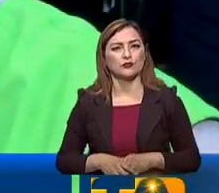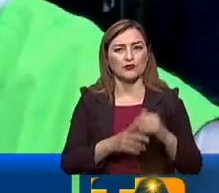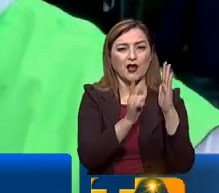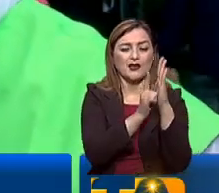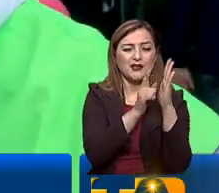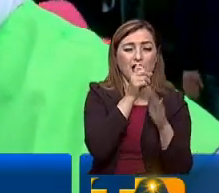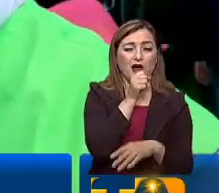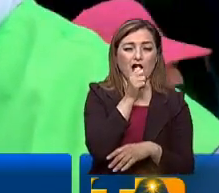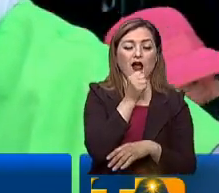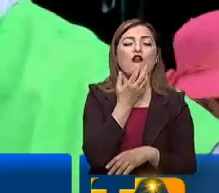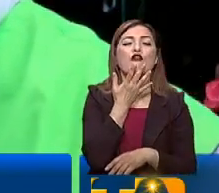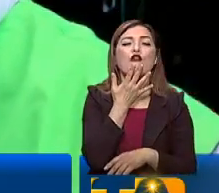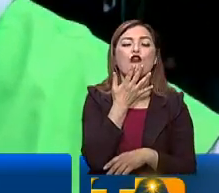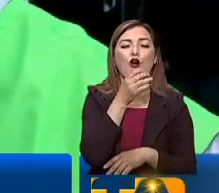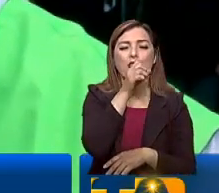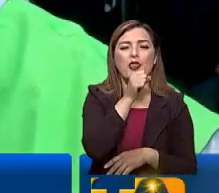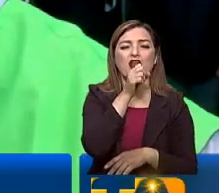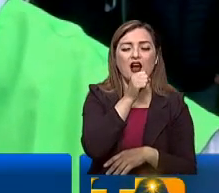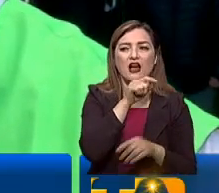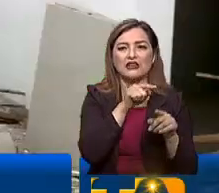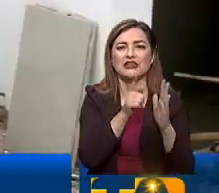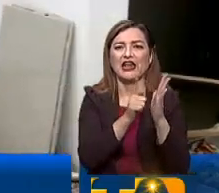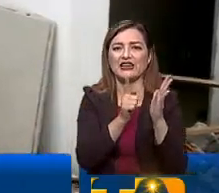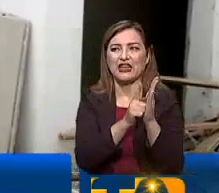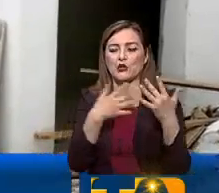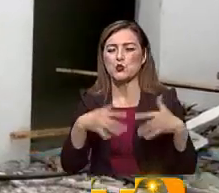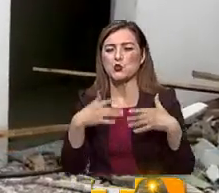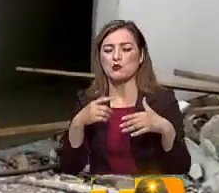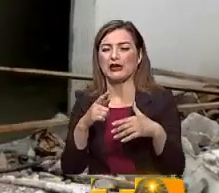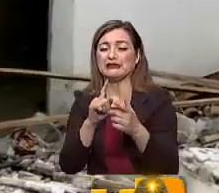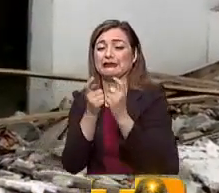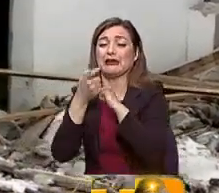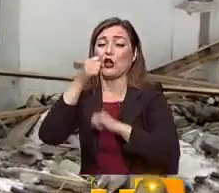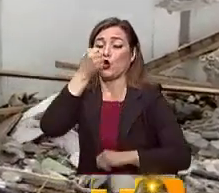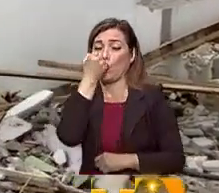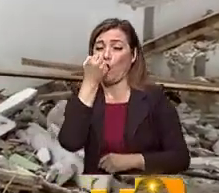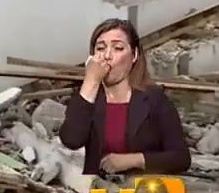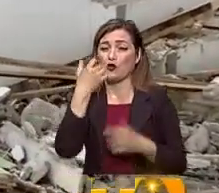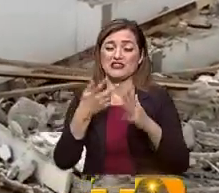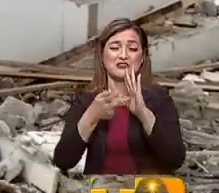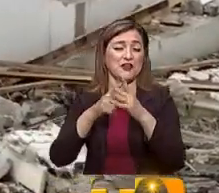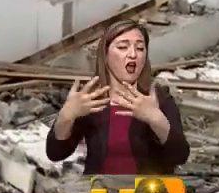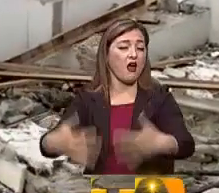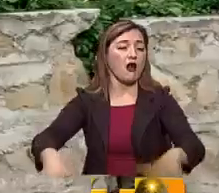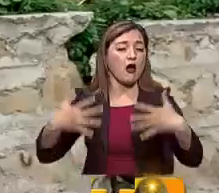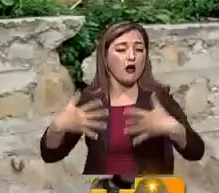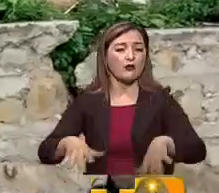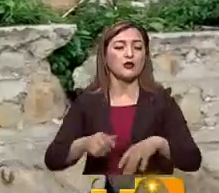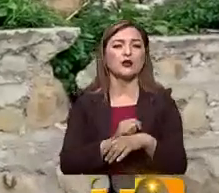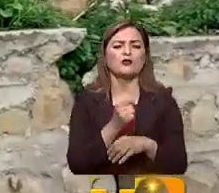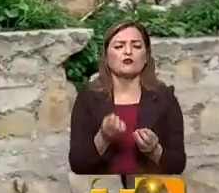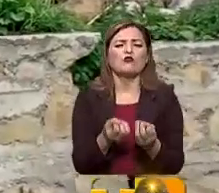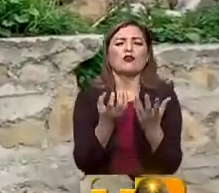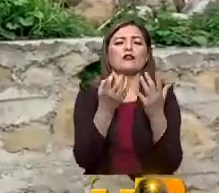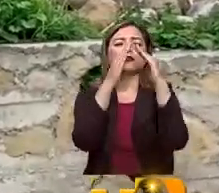roja y de esa manera pues se declarará el estado de excepción en total son cerca de 150 viviendas afectadas en un área según los